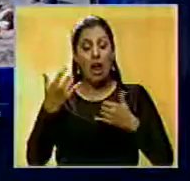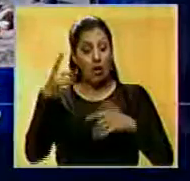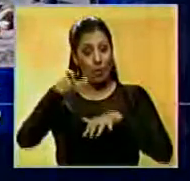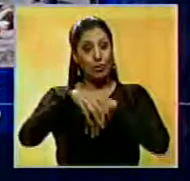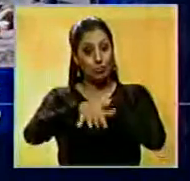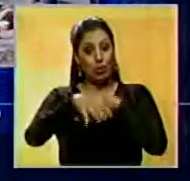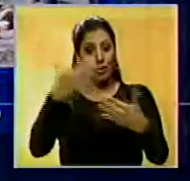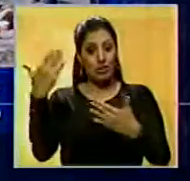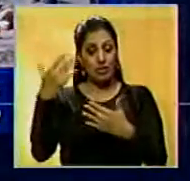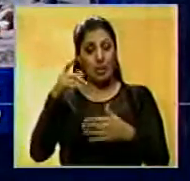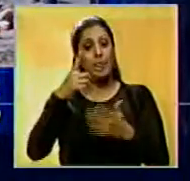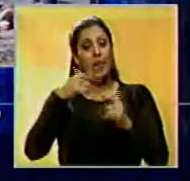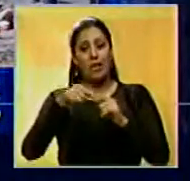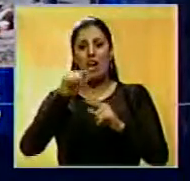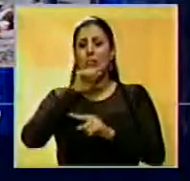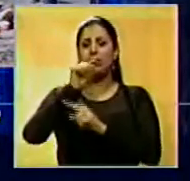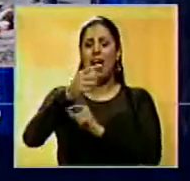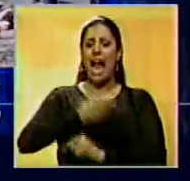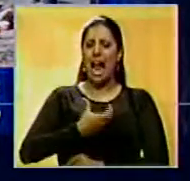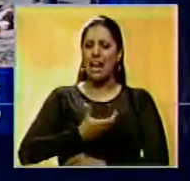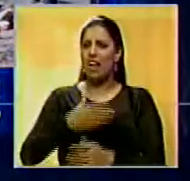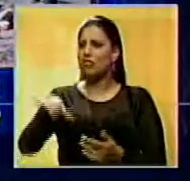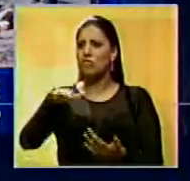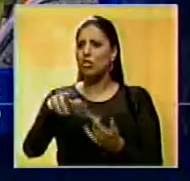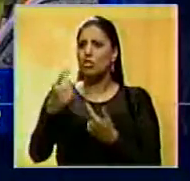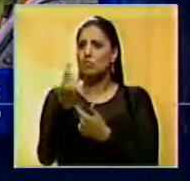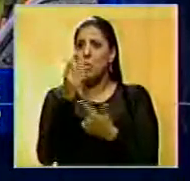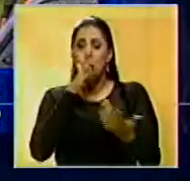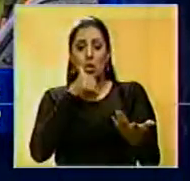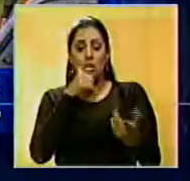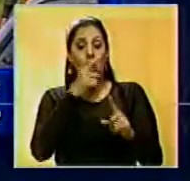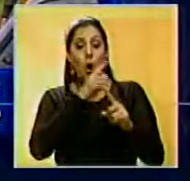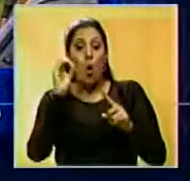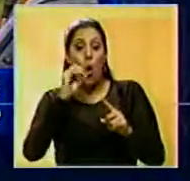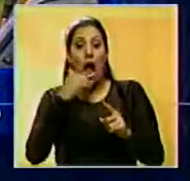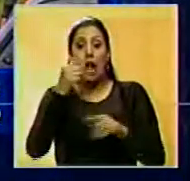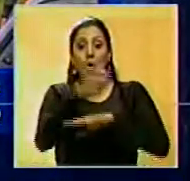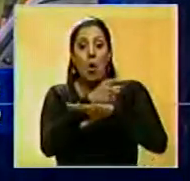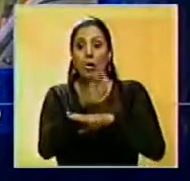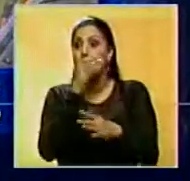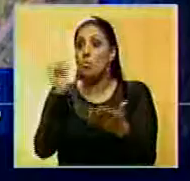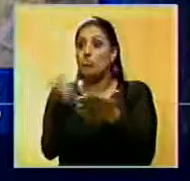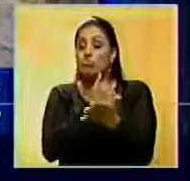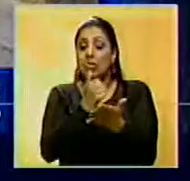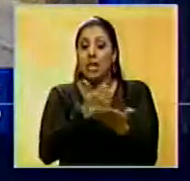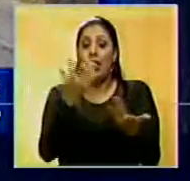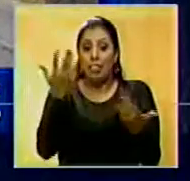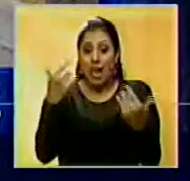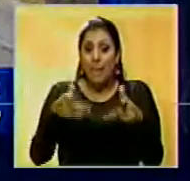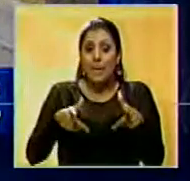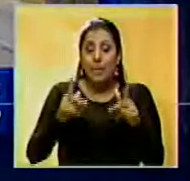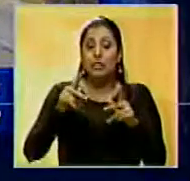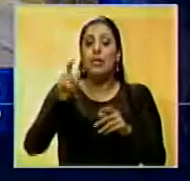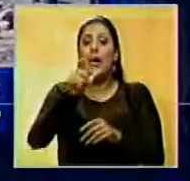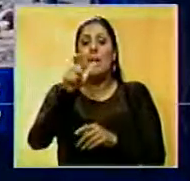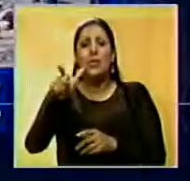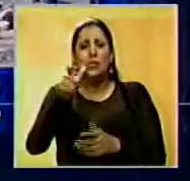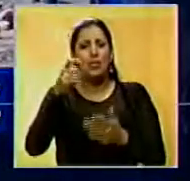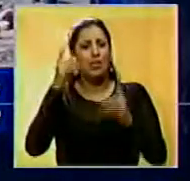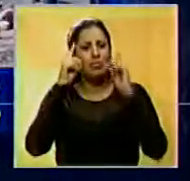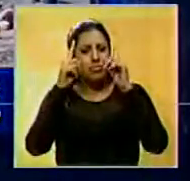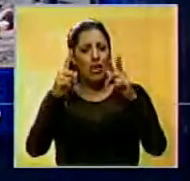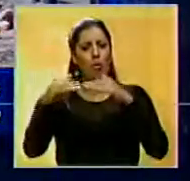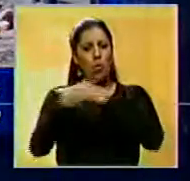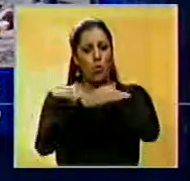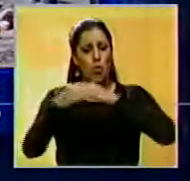manifestantes demandaron la presencia del alcalde david velázquez o del gobernador luis acuña cedeño para permitir la circulación de vehículos hacia